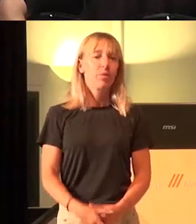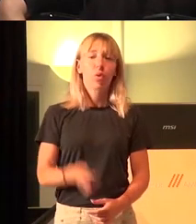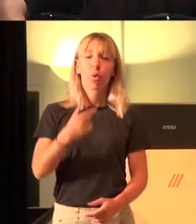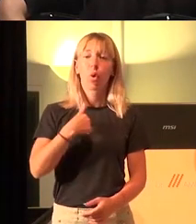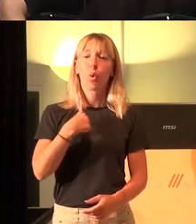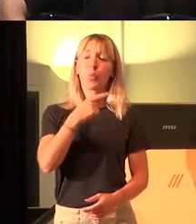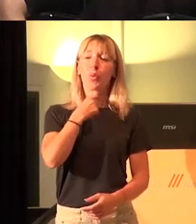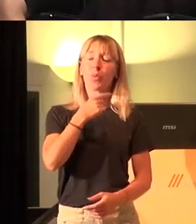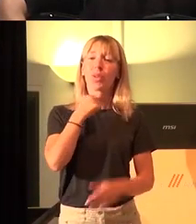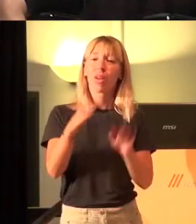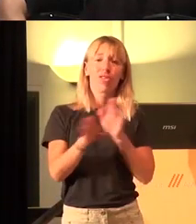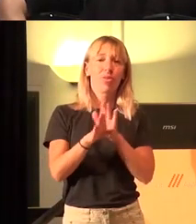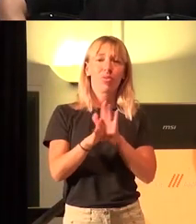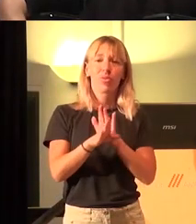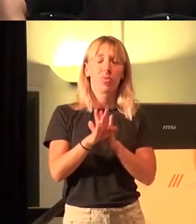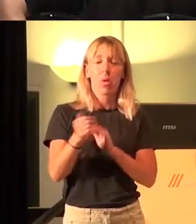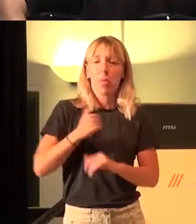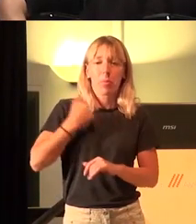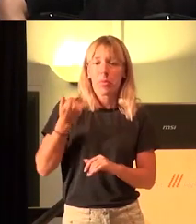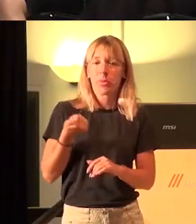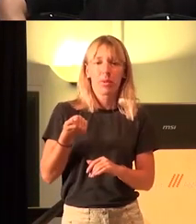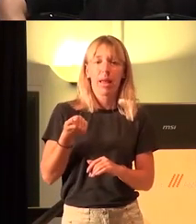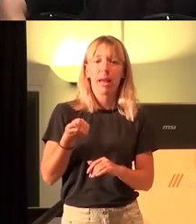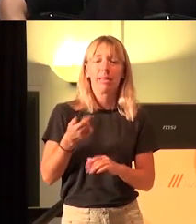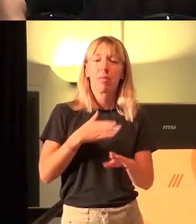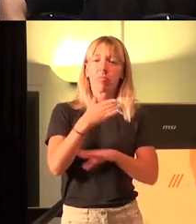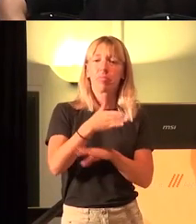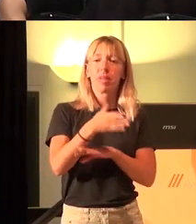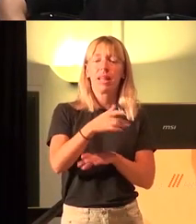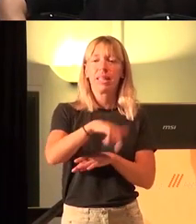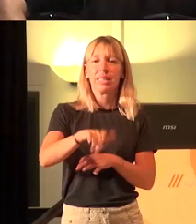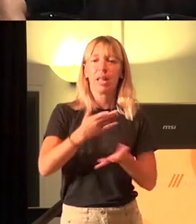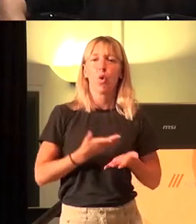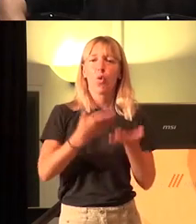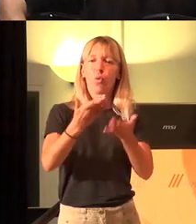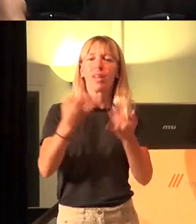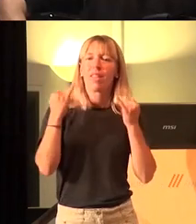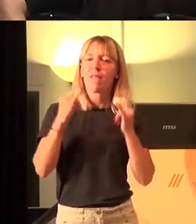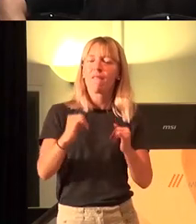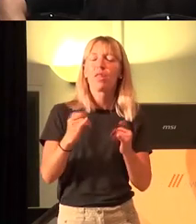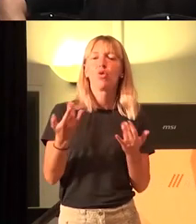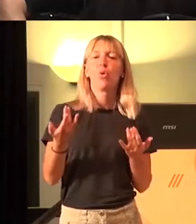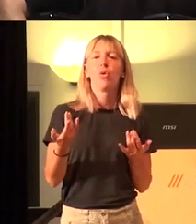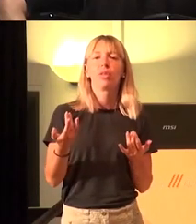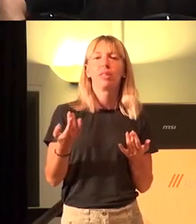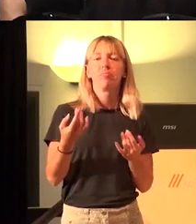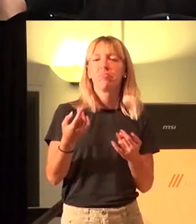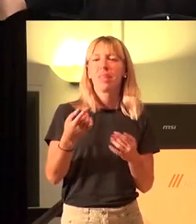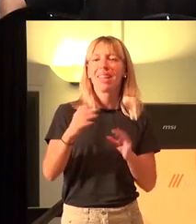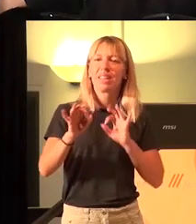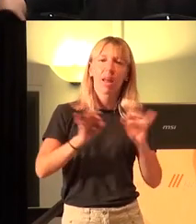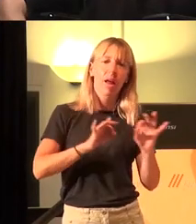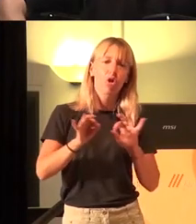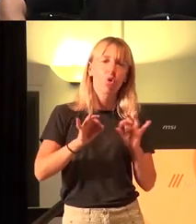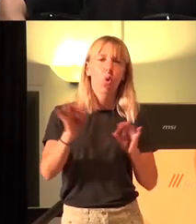Pues yo me gustaría seguir teniendo oportunidades de acudir a esas ofertas de eventos, de tanto de